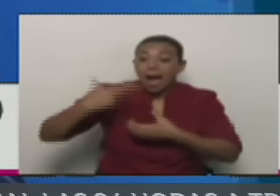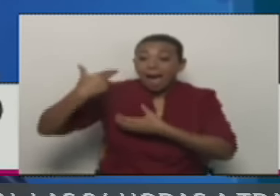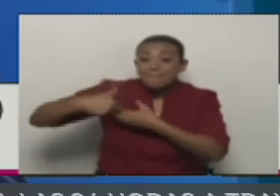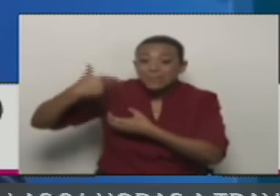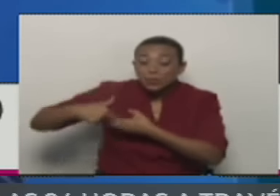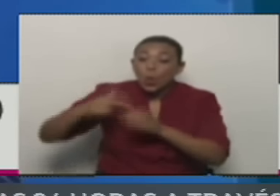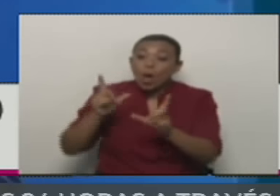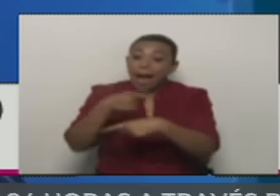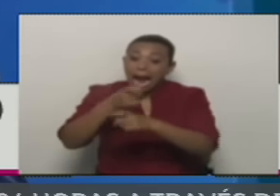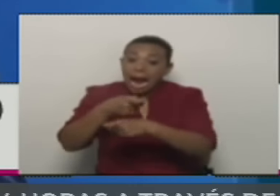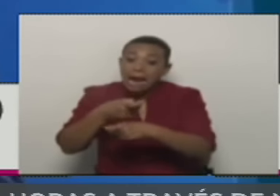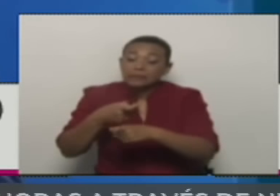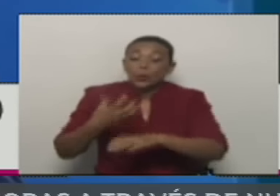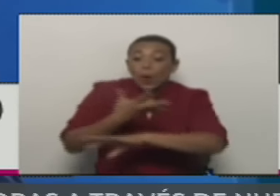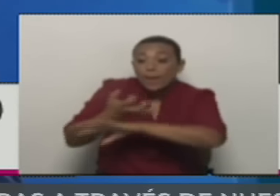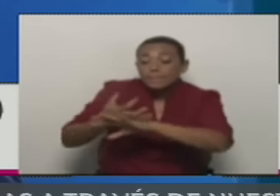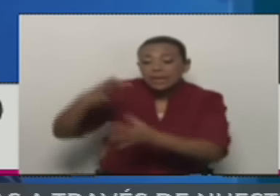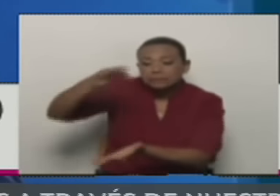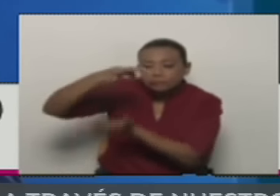en gas y en petroquímica.